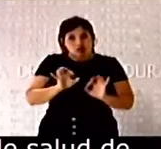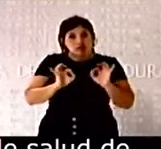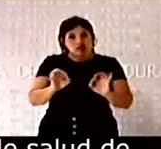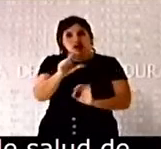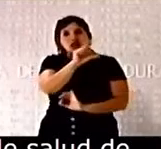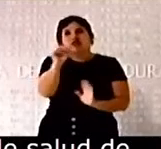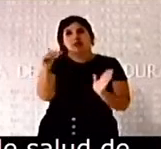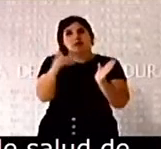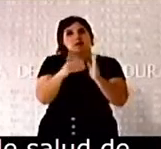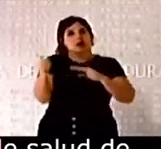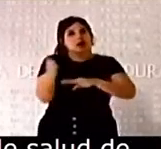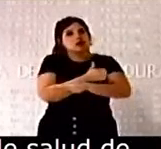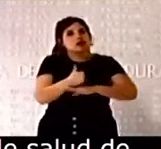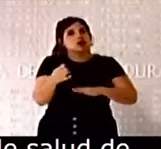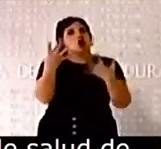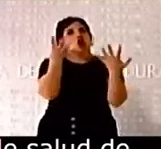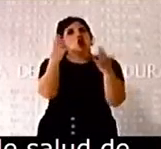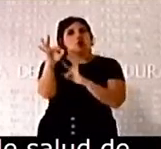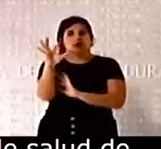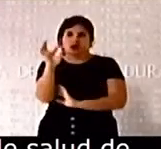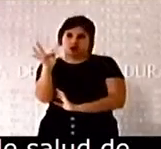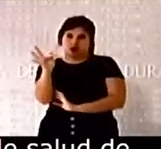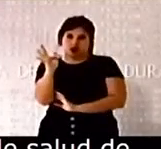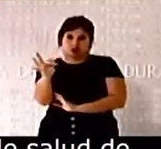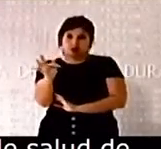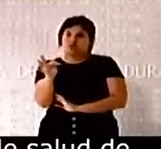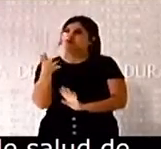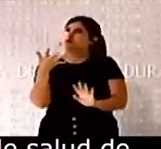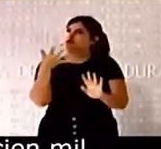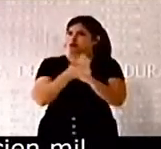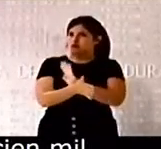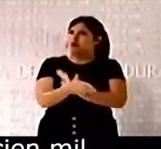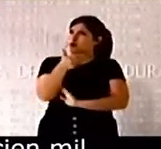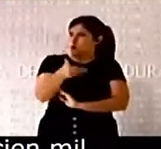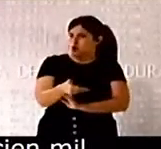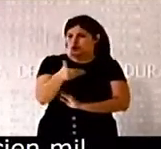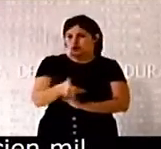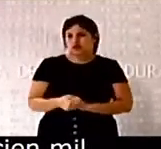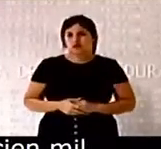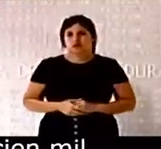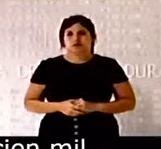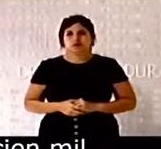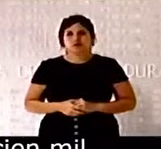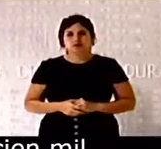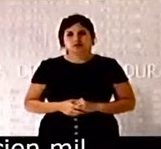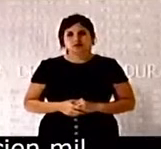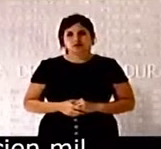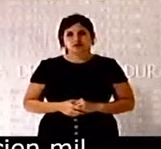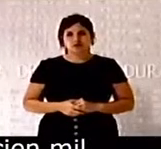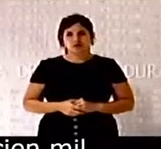100.000 habitantes, ¿no? Y esto es algo que también es muy importante.